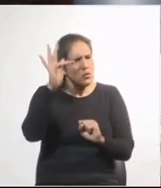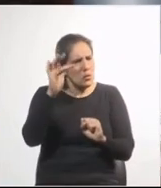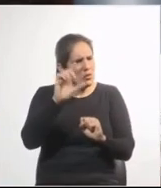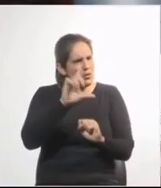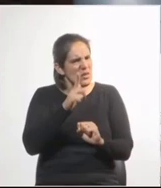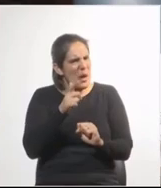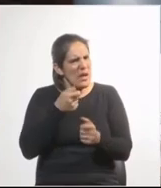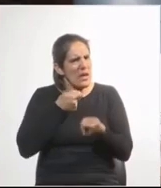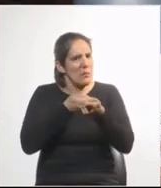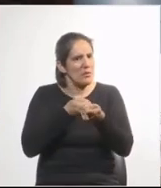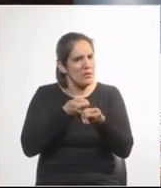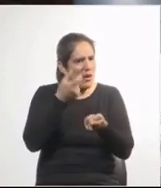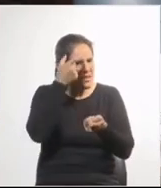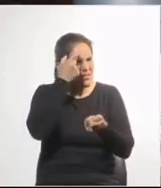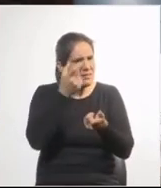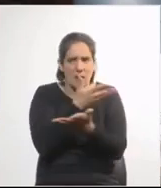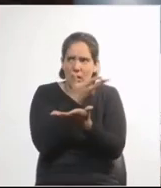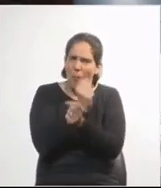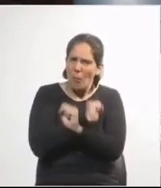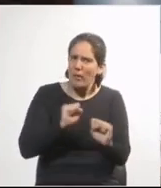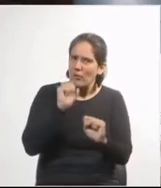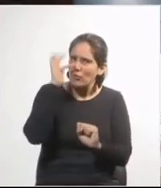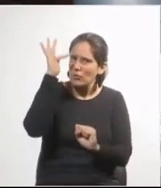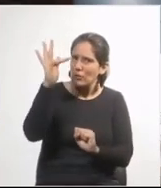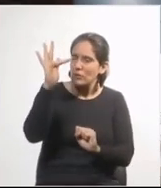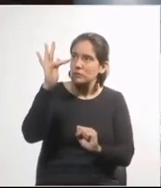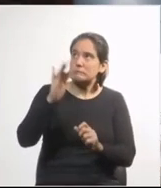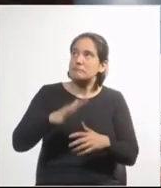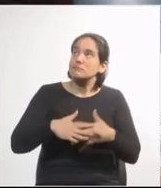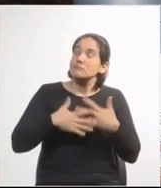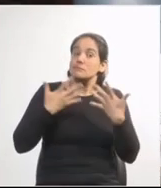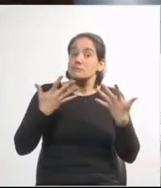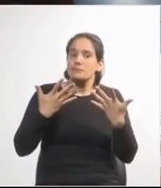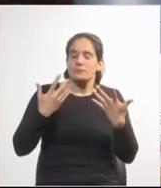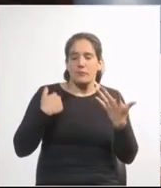no invertimos en estas áreas? Si